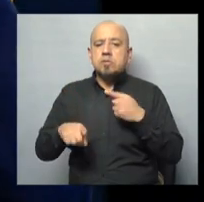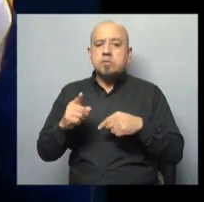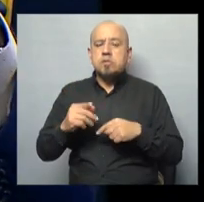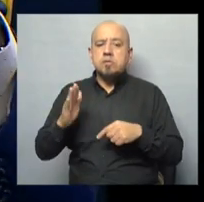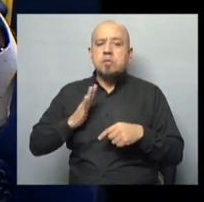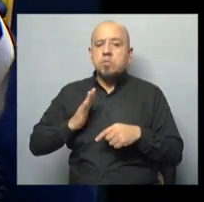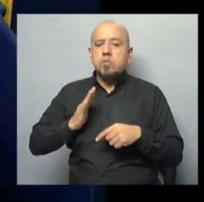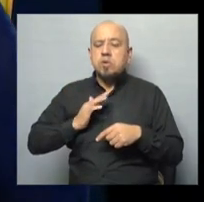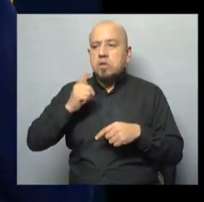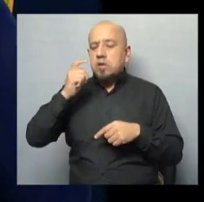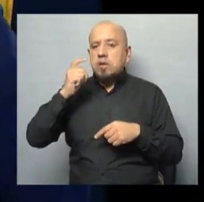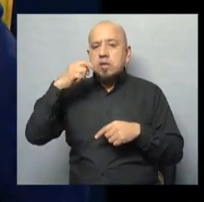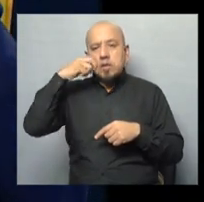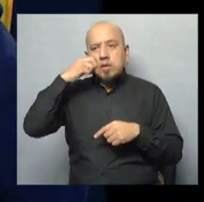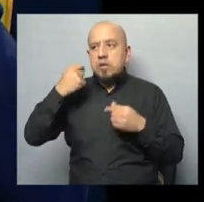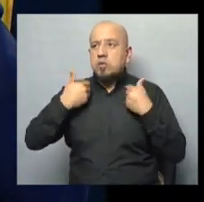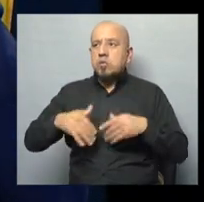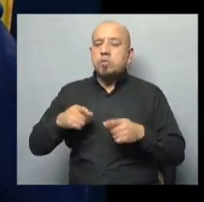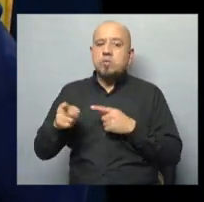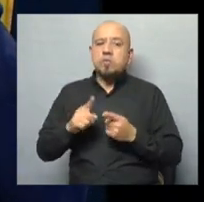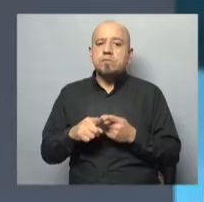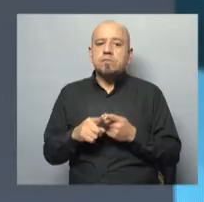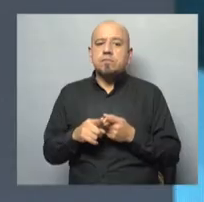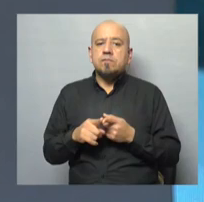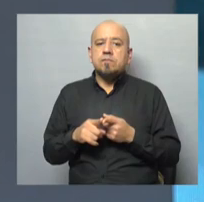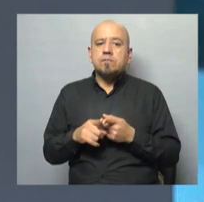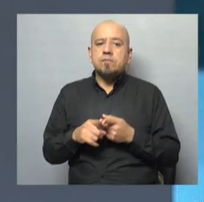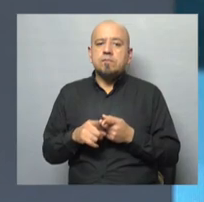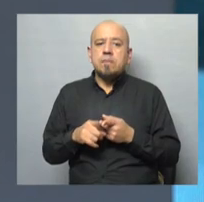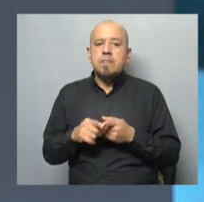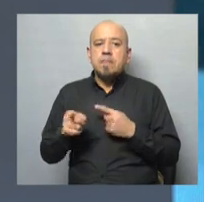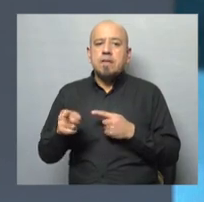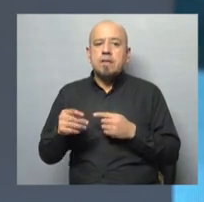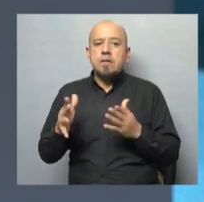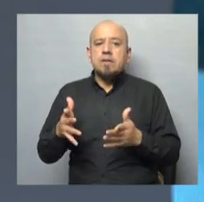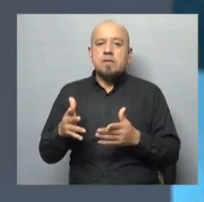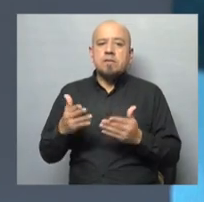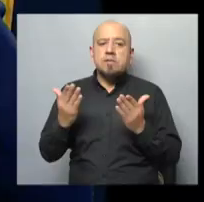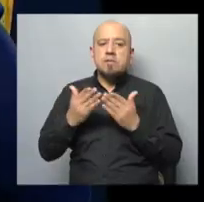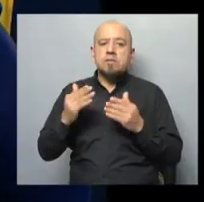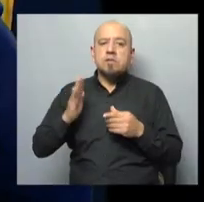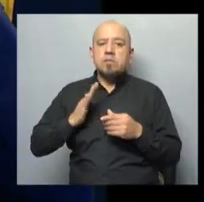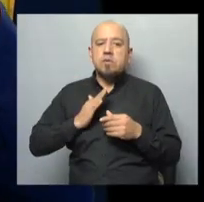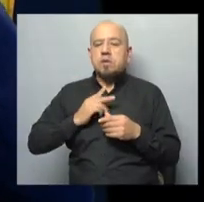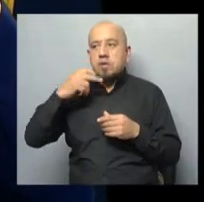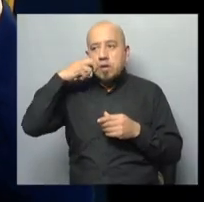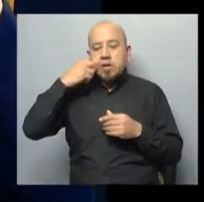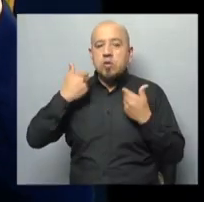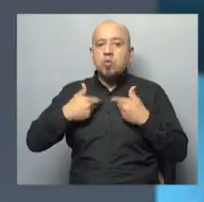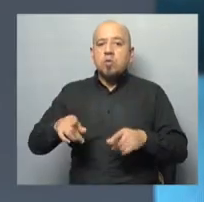desnuda este el estudio para la mujer desnuda que fue un éxito